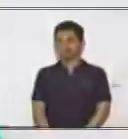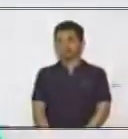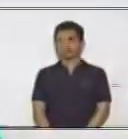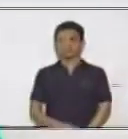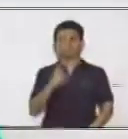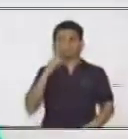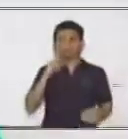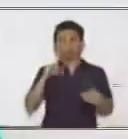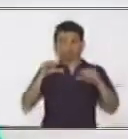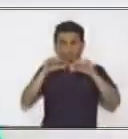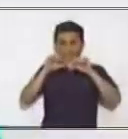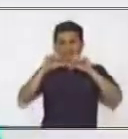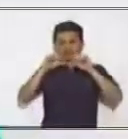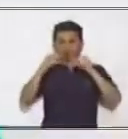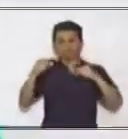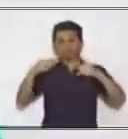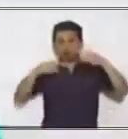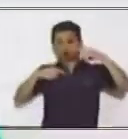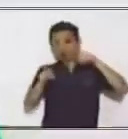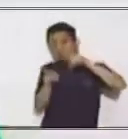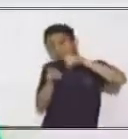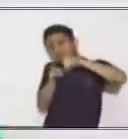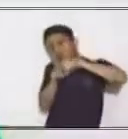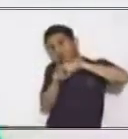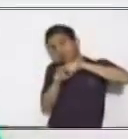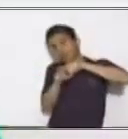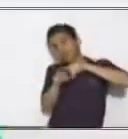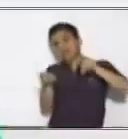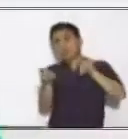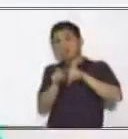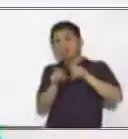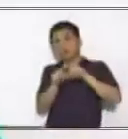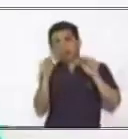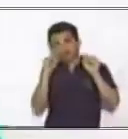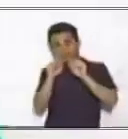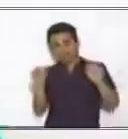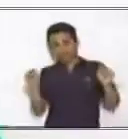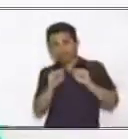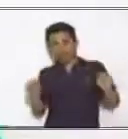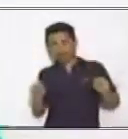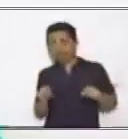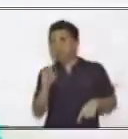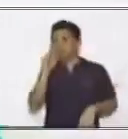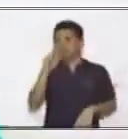Estos dos son de la misma dimensión y este no.